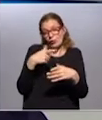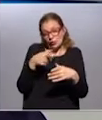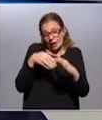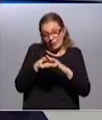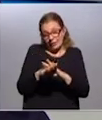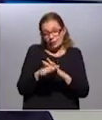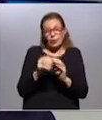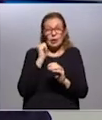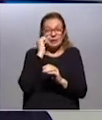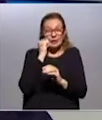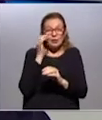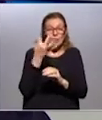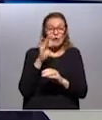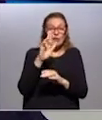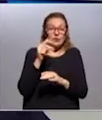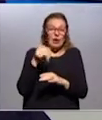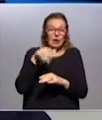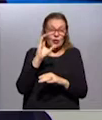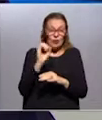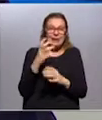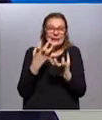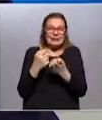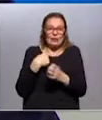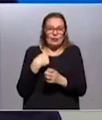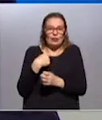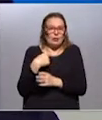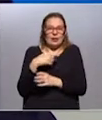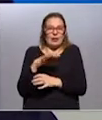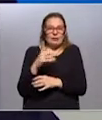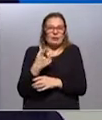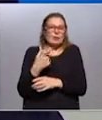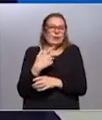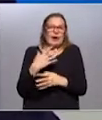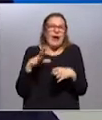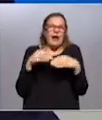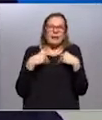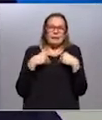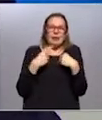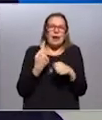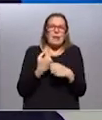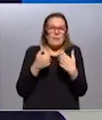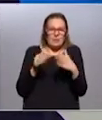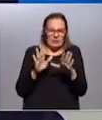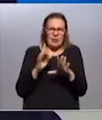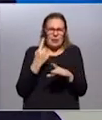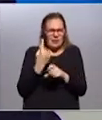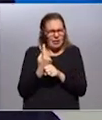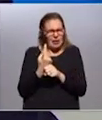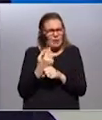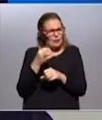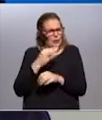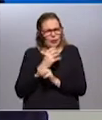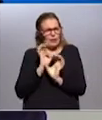negro frank o querían que fuera yo el candidato y bueno me convencieron la verdad el principio no quería pero es un desafío que